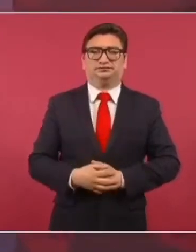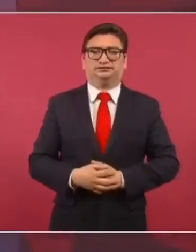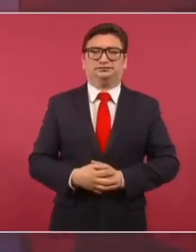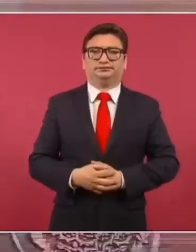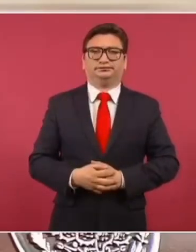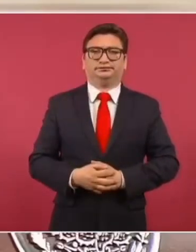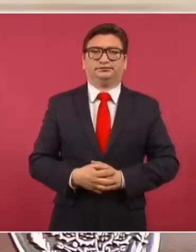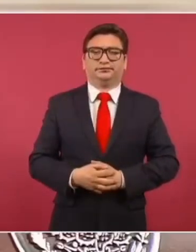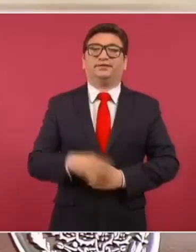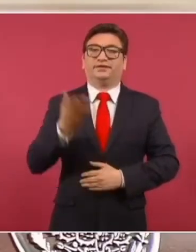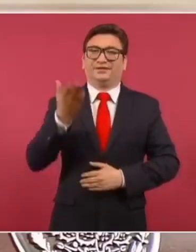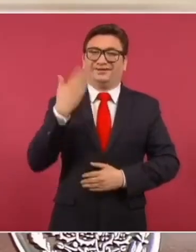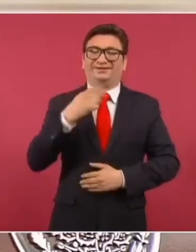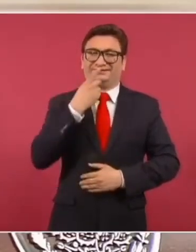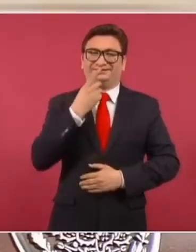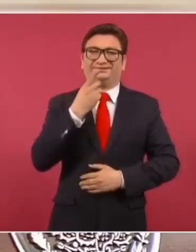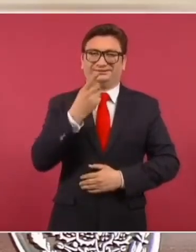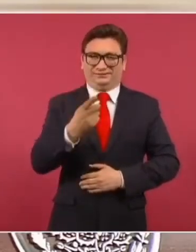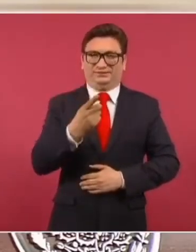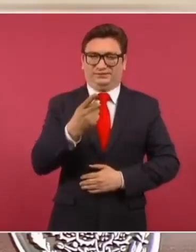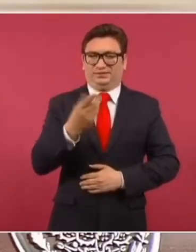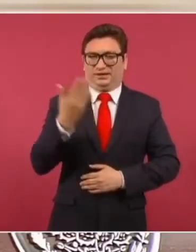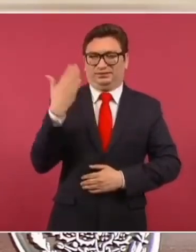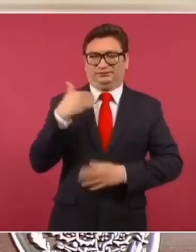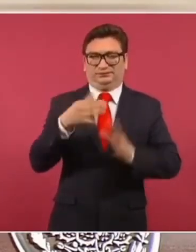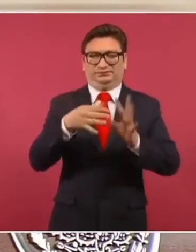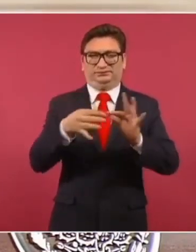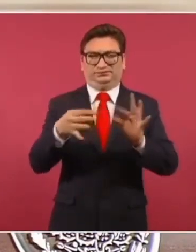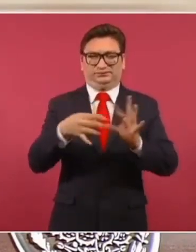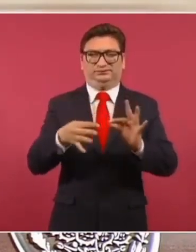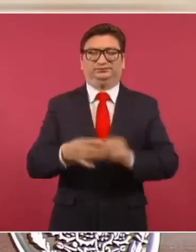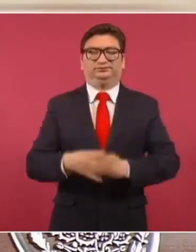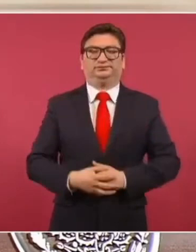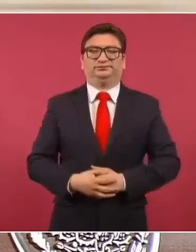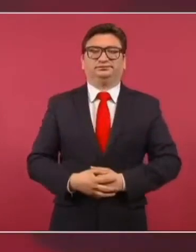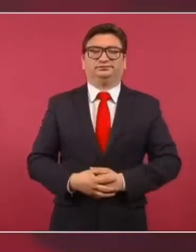y como lo dije la vez pasada,